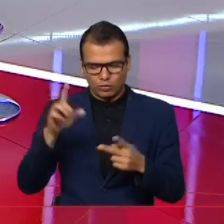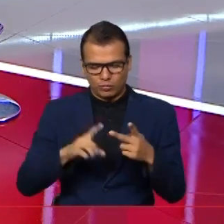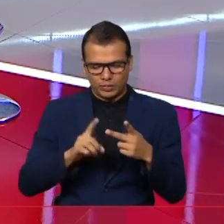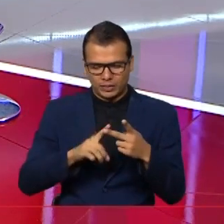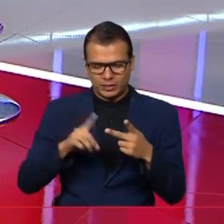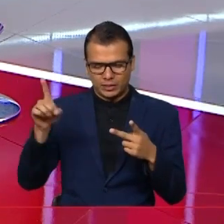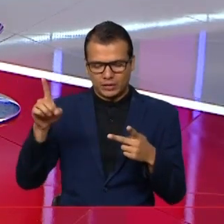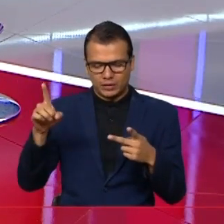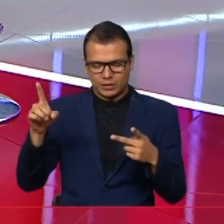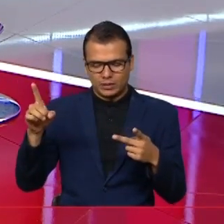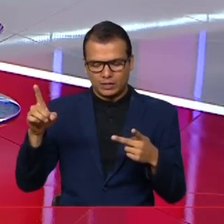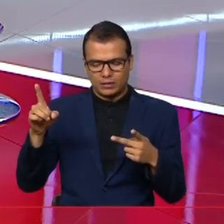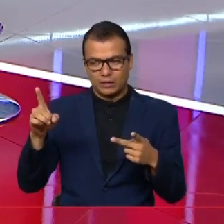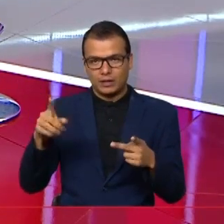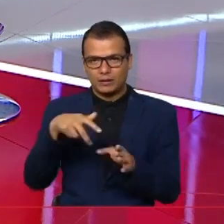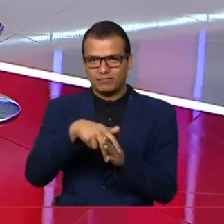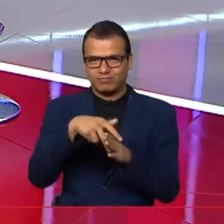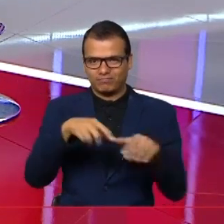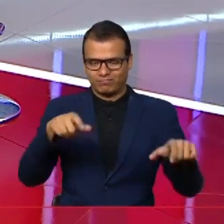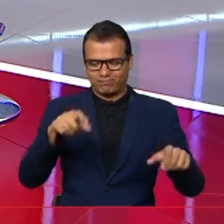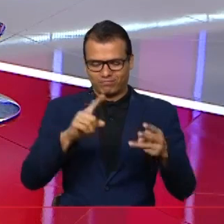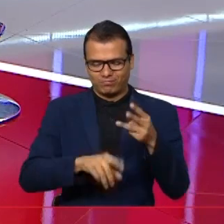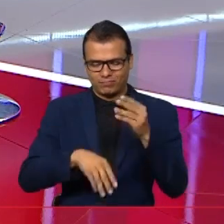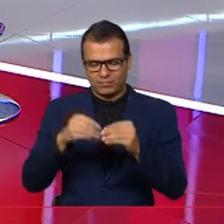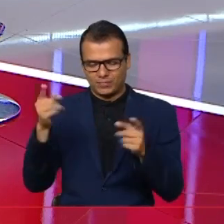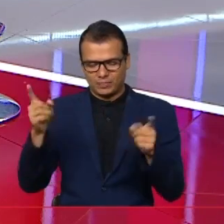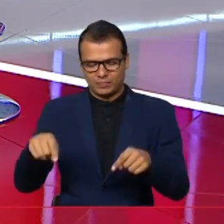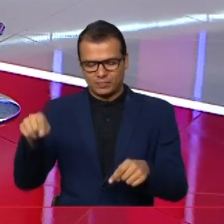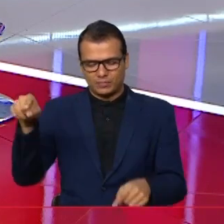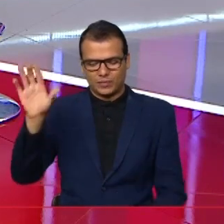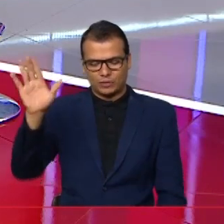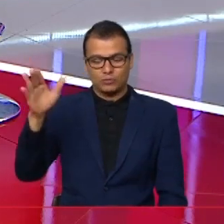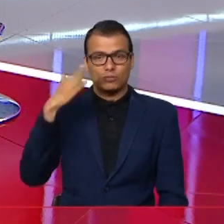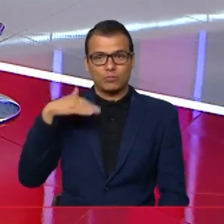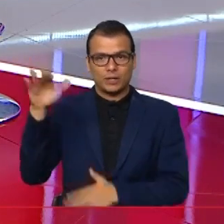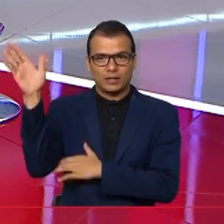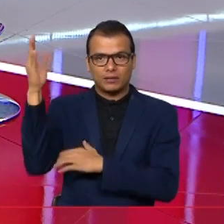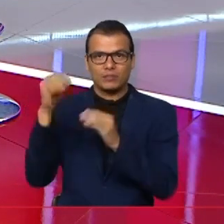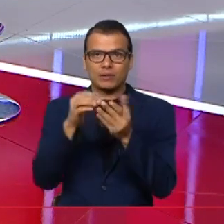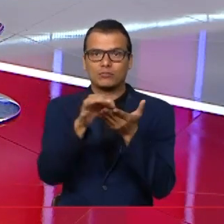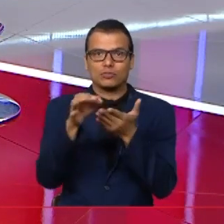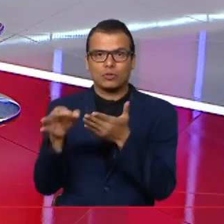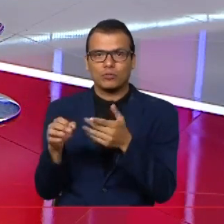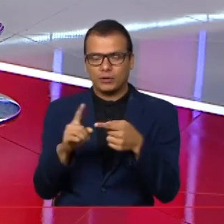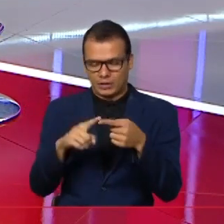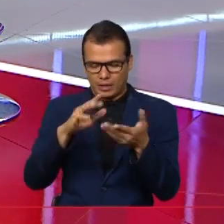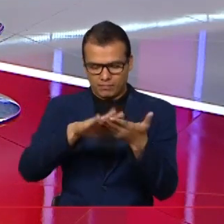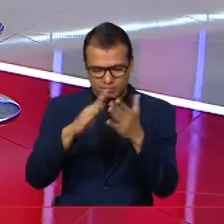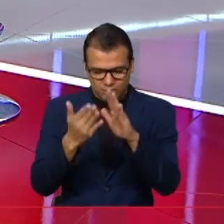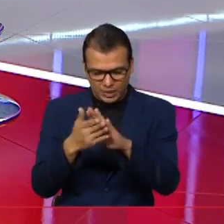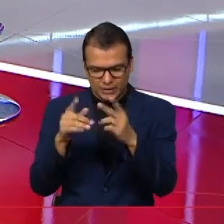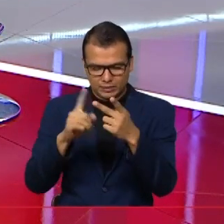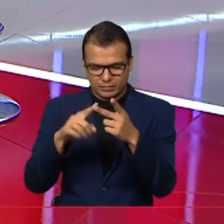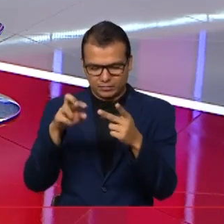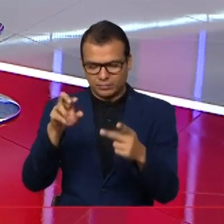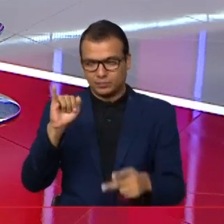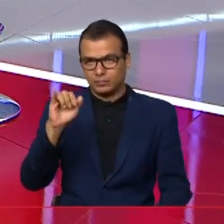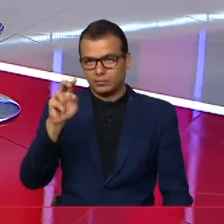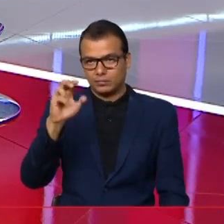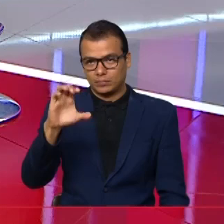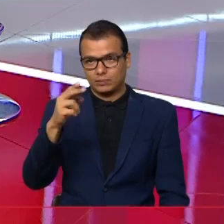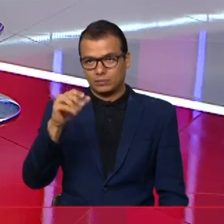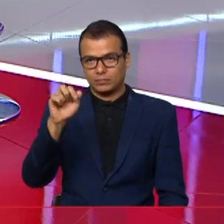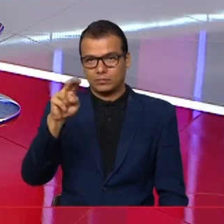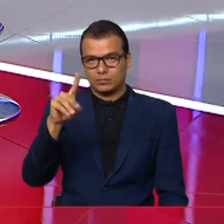comunas 3 y 11 y a los corregimientos La Leonera, La Paz, Pichindé y El Hormiguero. Esta es la programación para hoy, 29